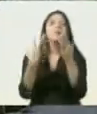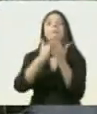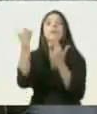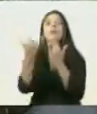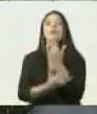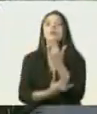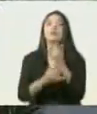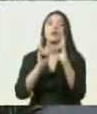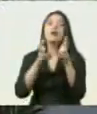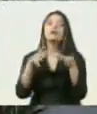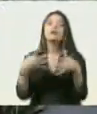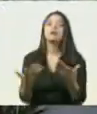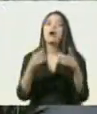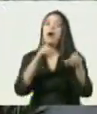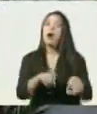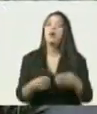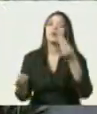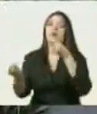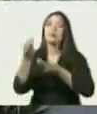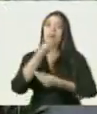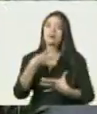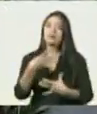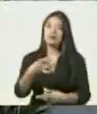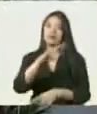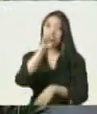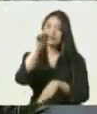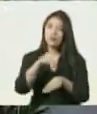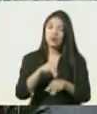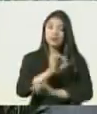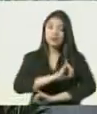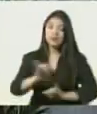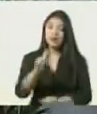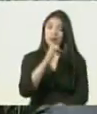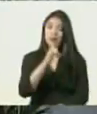proyectos en materia agroalimentaria y de interés nacional. Esta es la